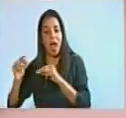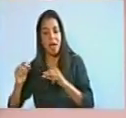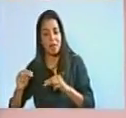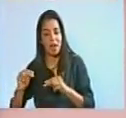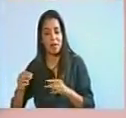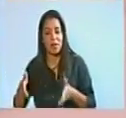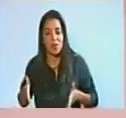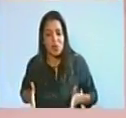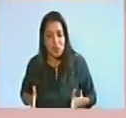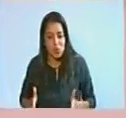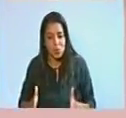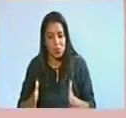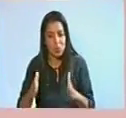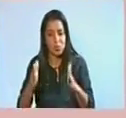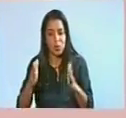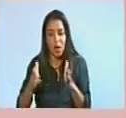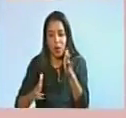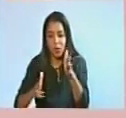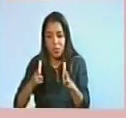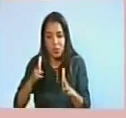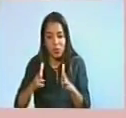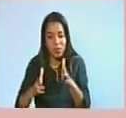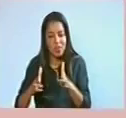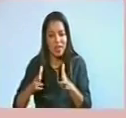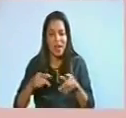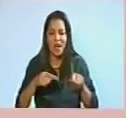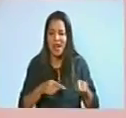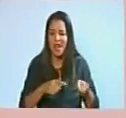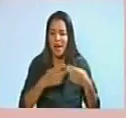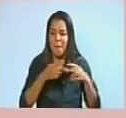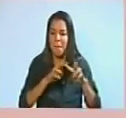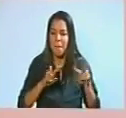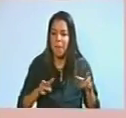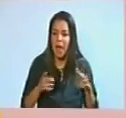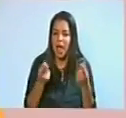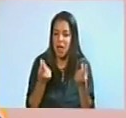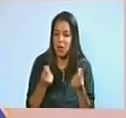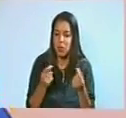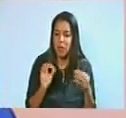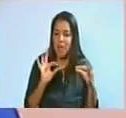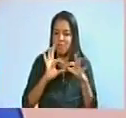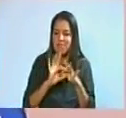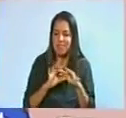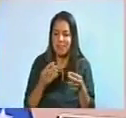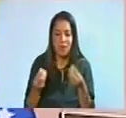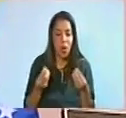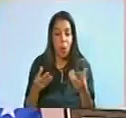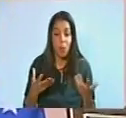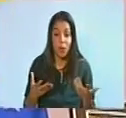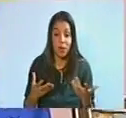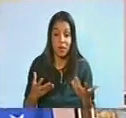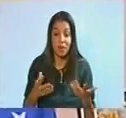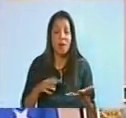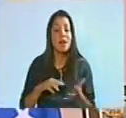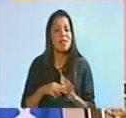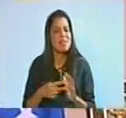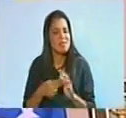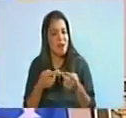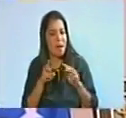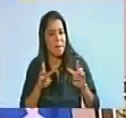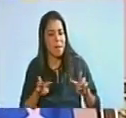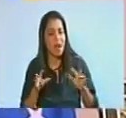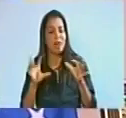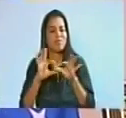el diálogo. Alguien puede decir que tiene que ver con la paz, la economía. No, que tiene que ver con la paz, lo